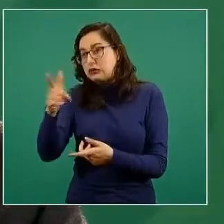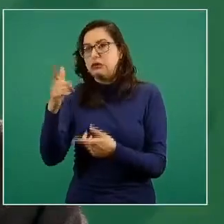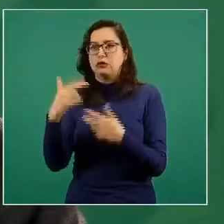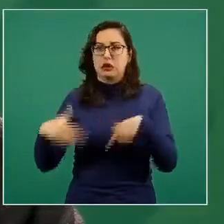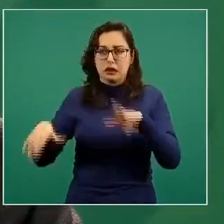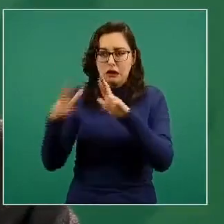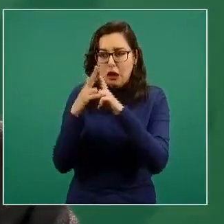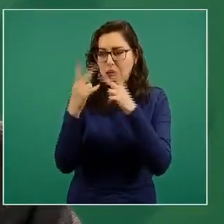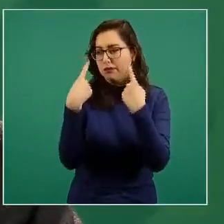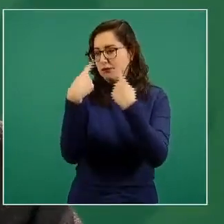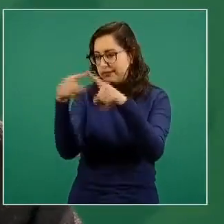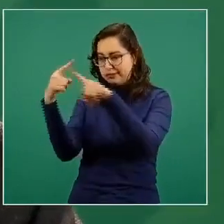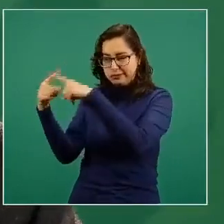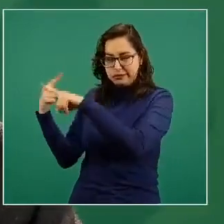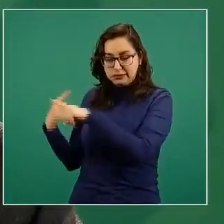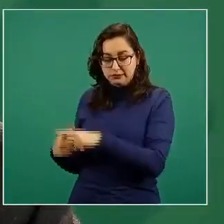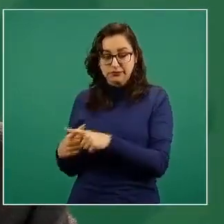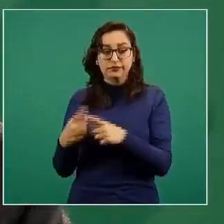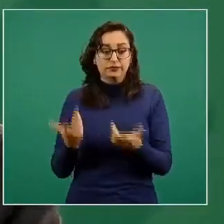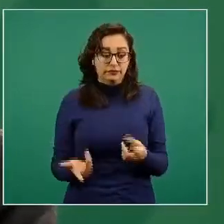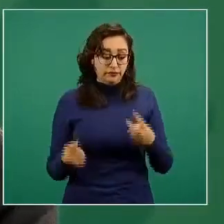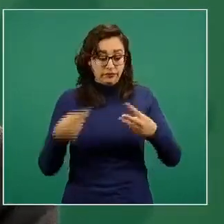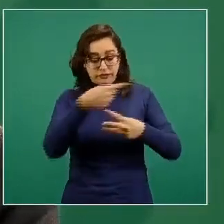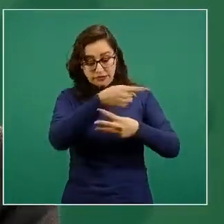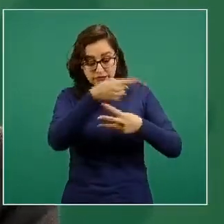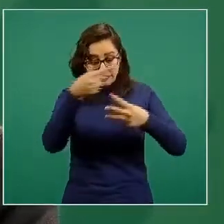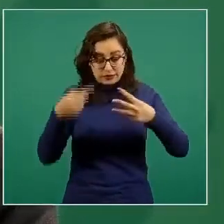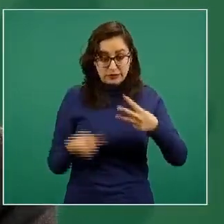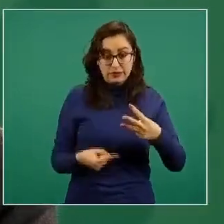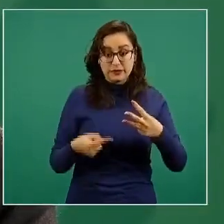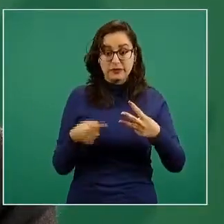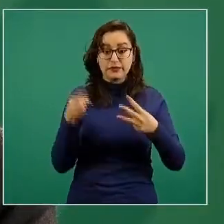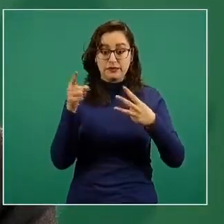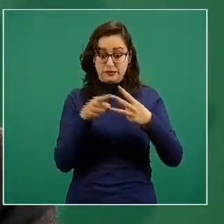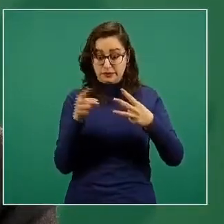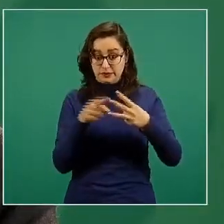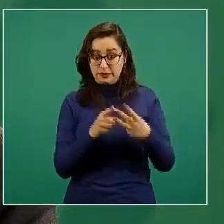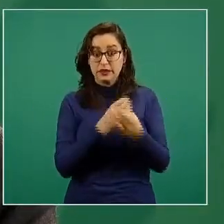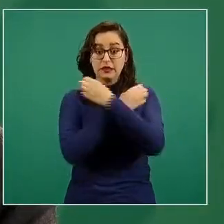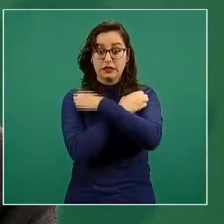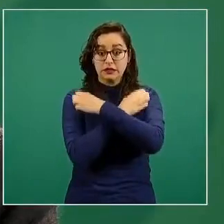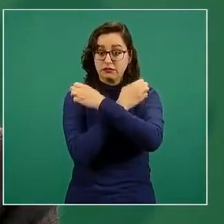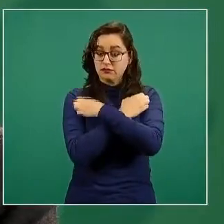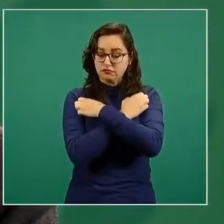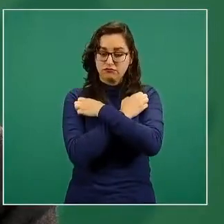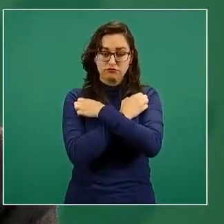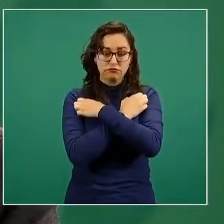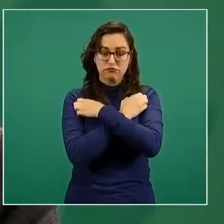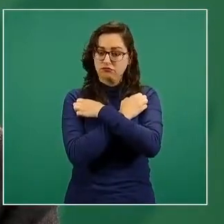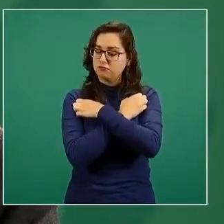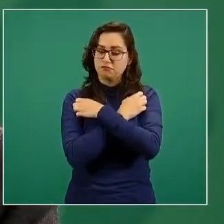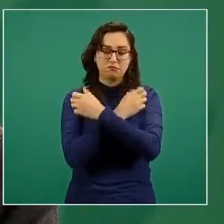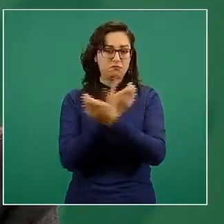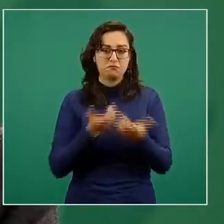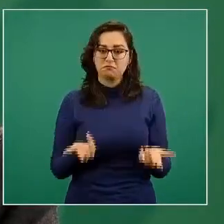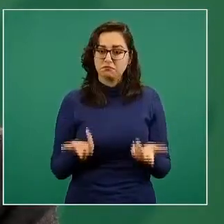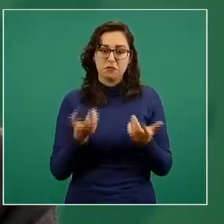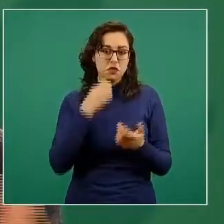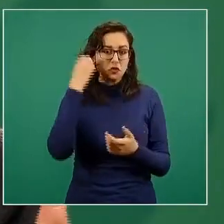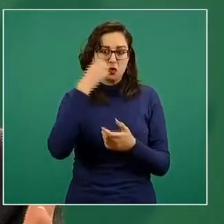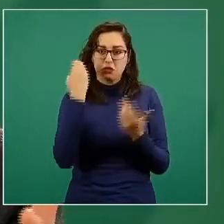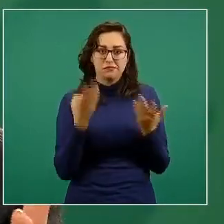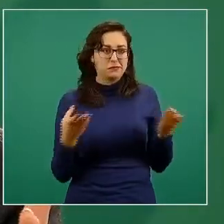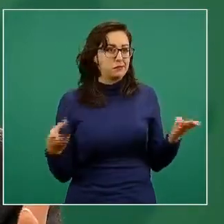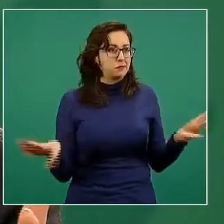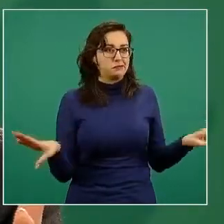Entonces, de estos 3 grupos, la educación se controló por el cierre temporal de